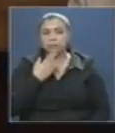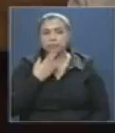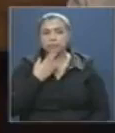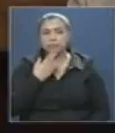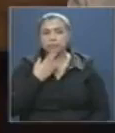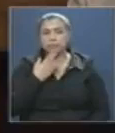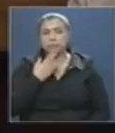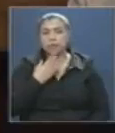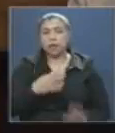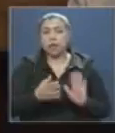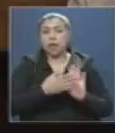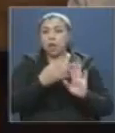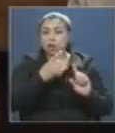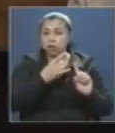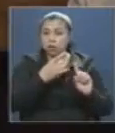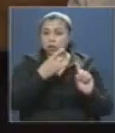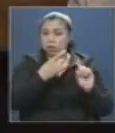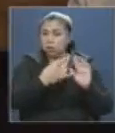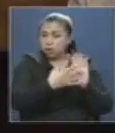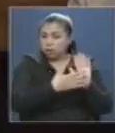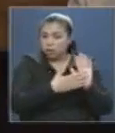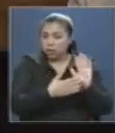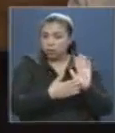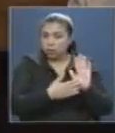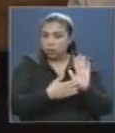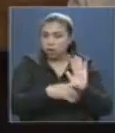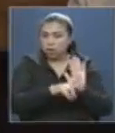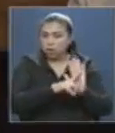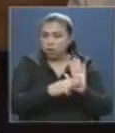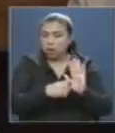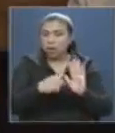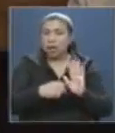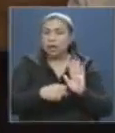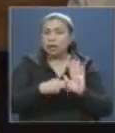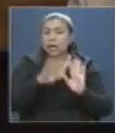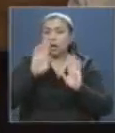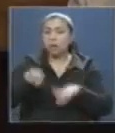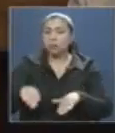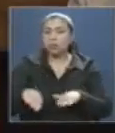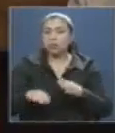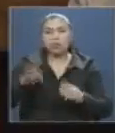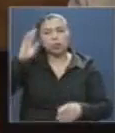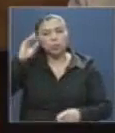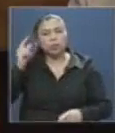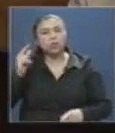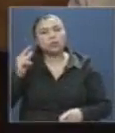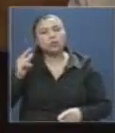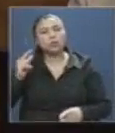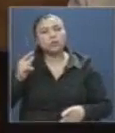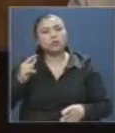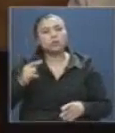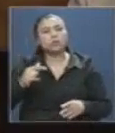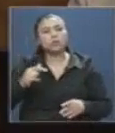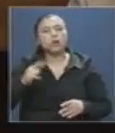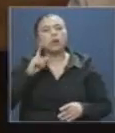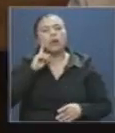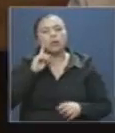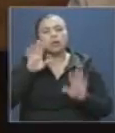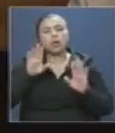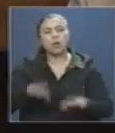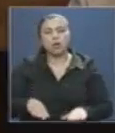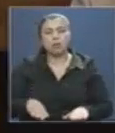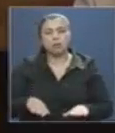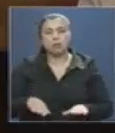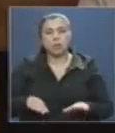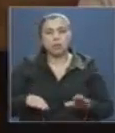derechos fundamentales. Bueno, yo quiero decir, presidente, que apoyar este tipo de iniciativas tiene los mismos principios bajo los cuales